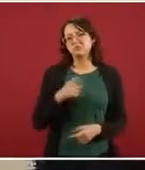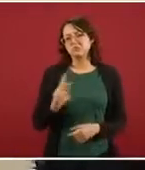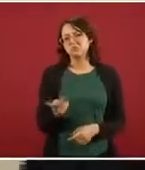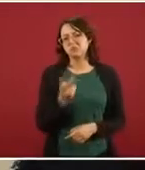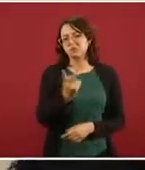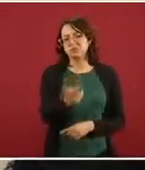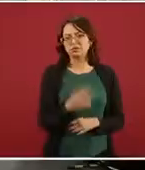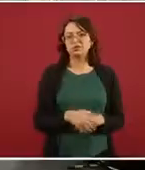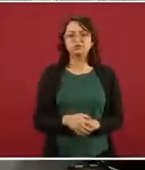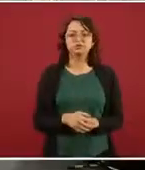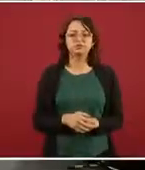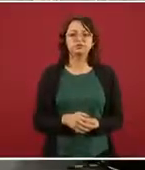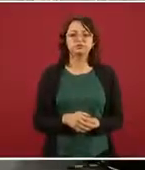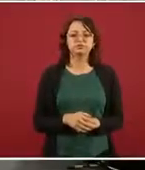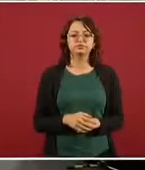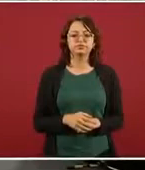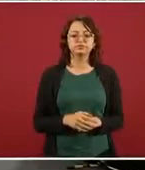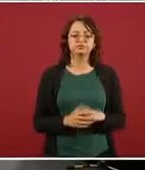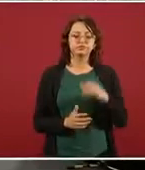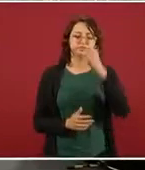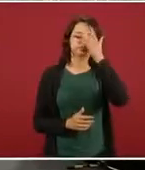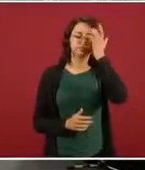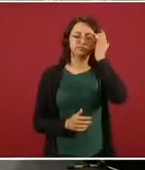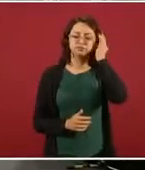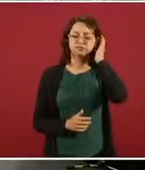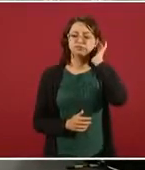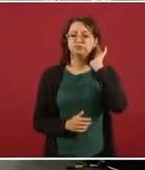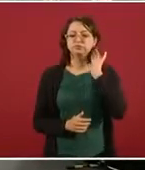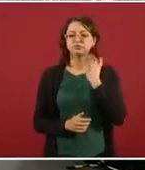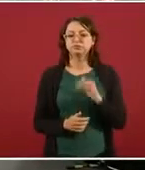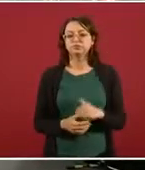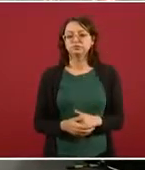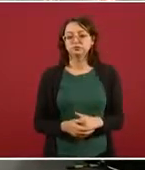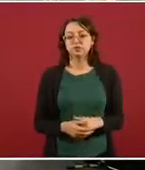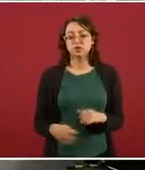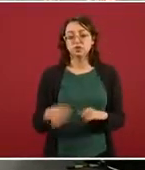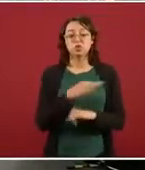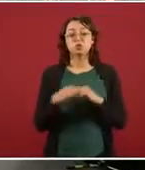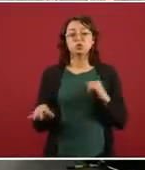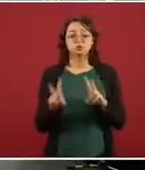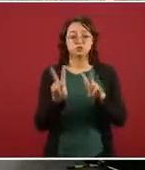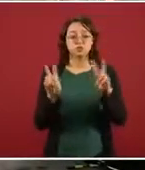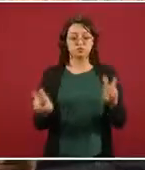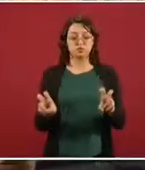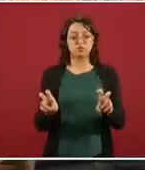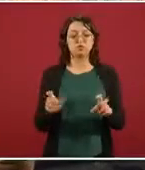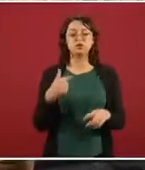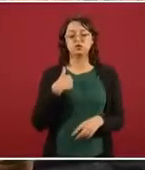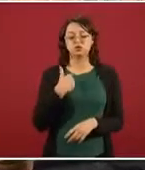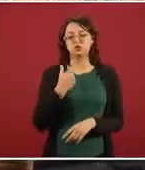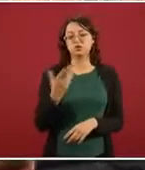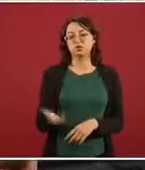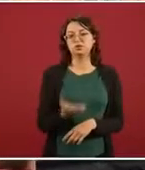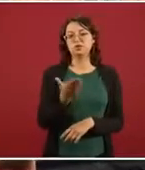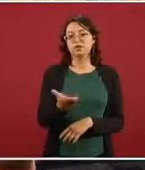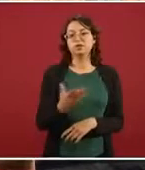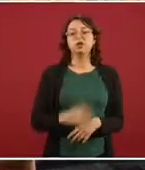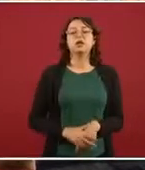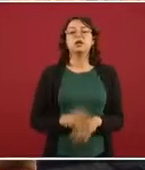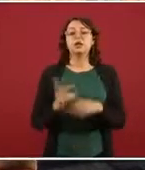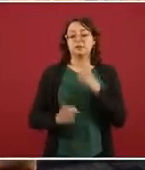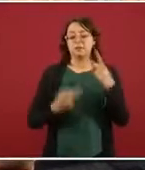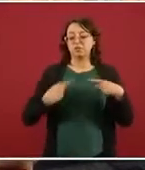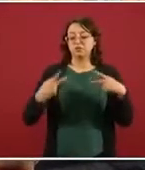pregunta. Bueno, la última parte te contesto, de que los deportistas paralímpicos